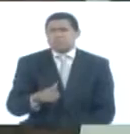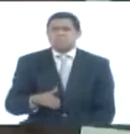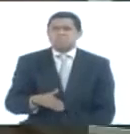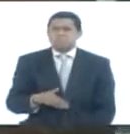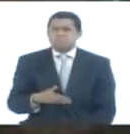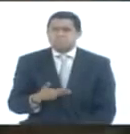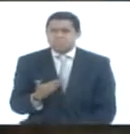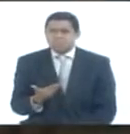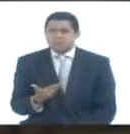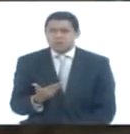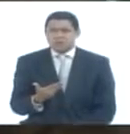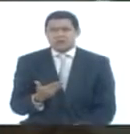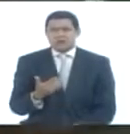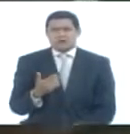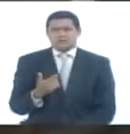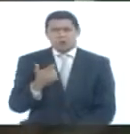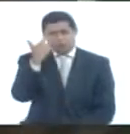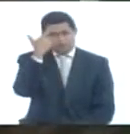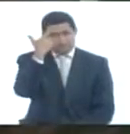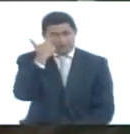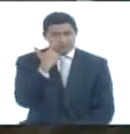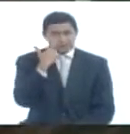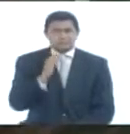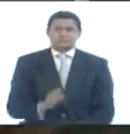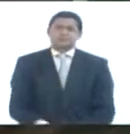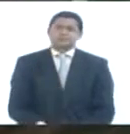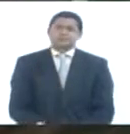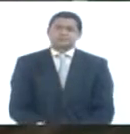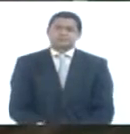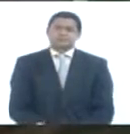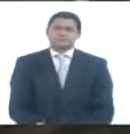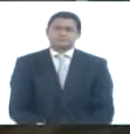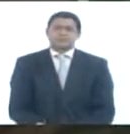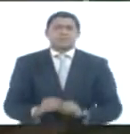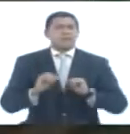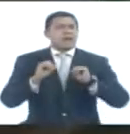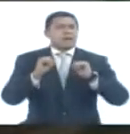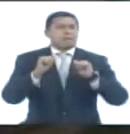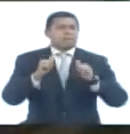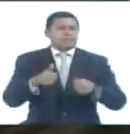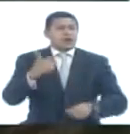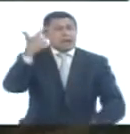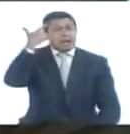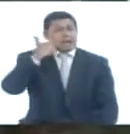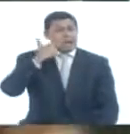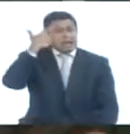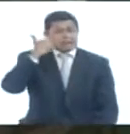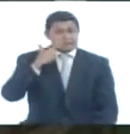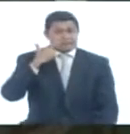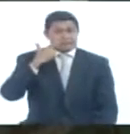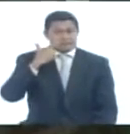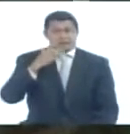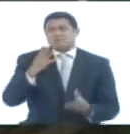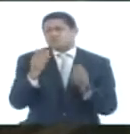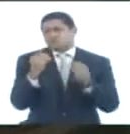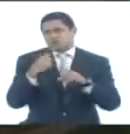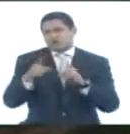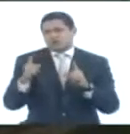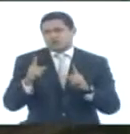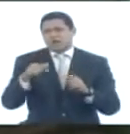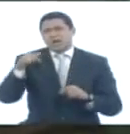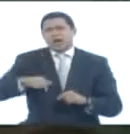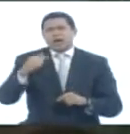que es este tipo de intervención? Bueno, para empezar, láser es una palabra muy genérica. Nosotros